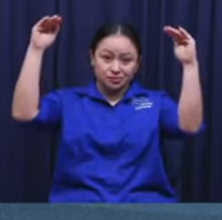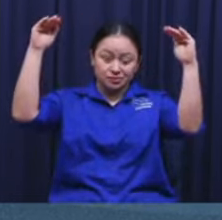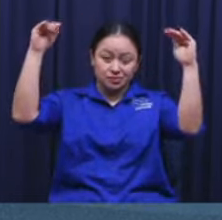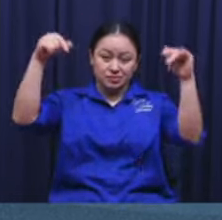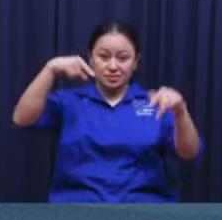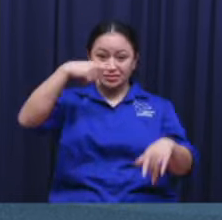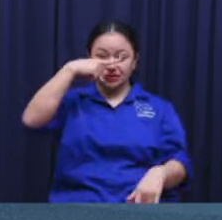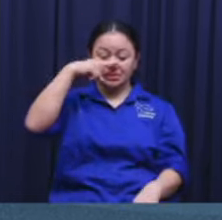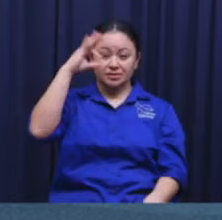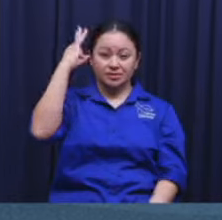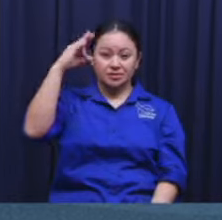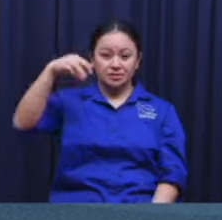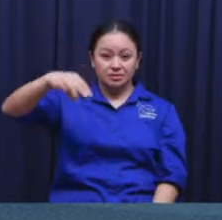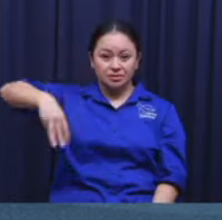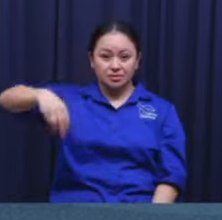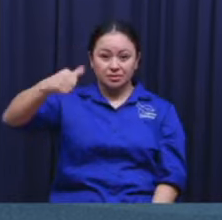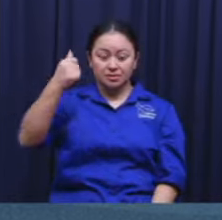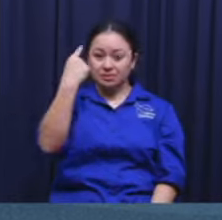Tomás.